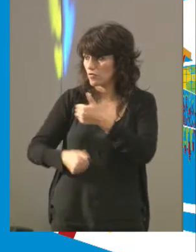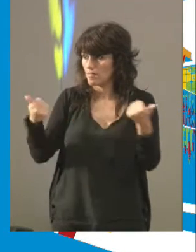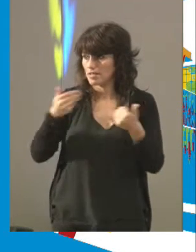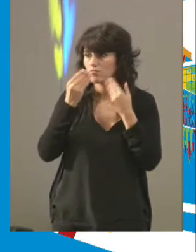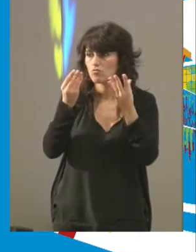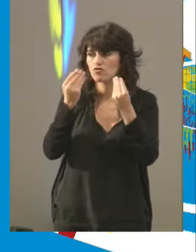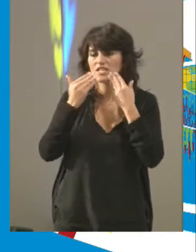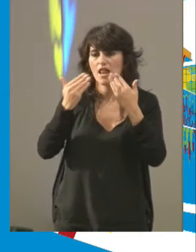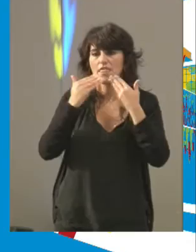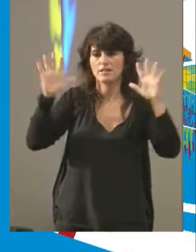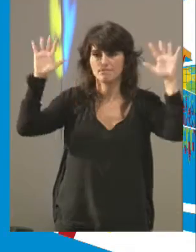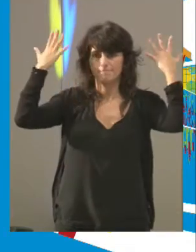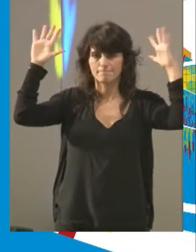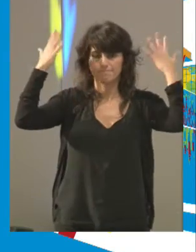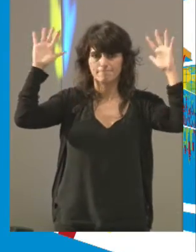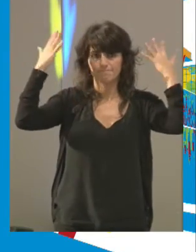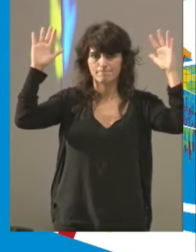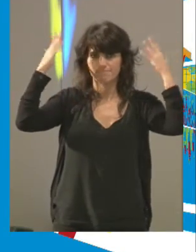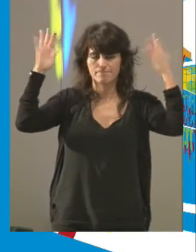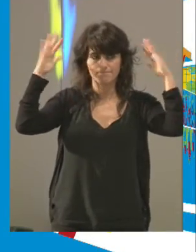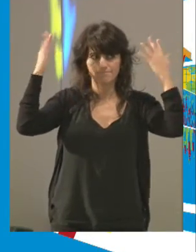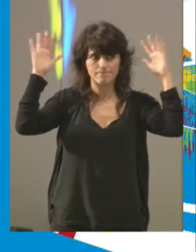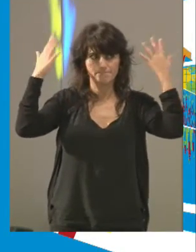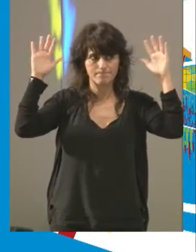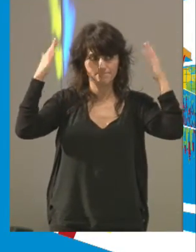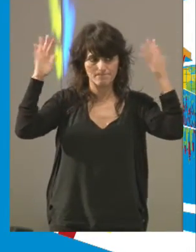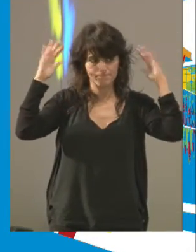Muchas gracias. Gracias.